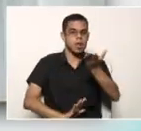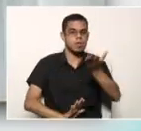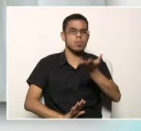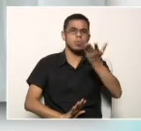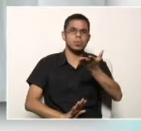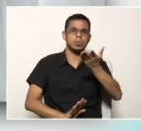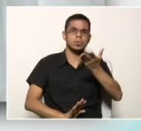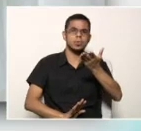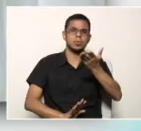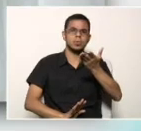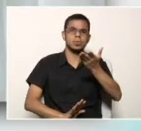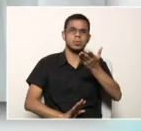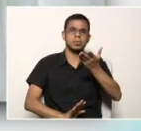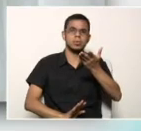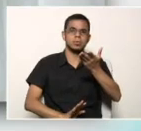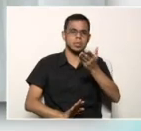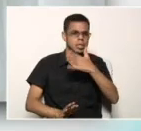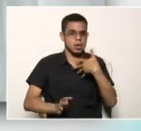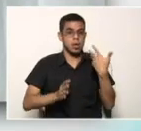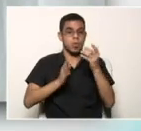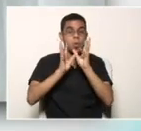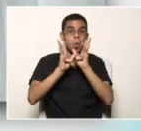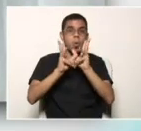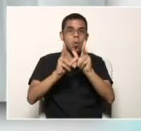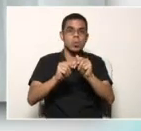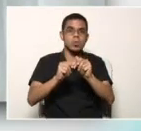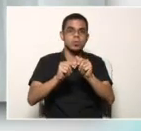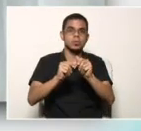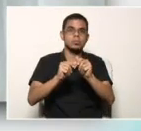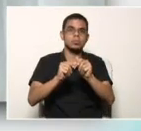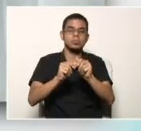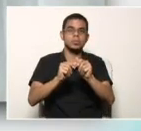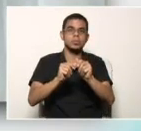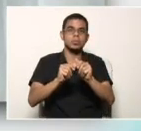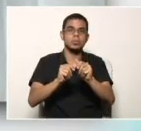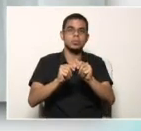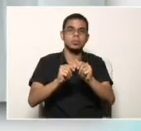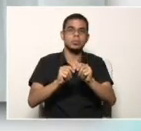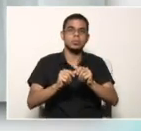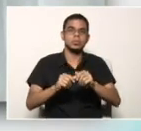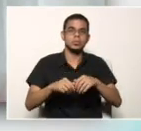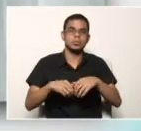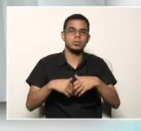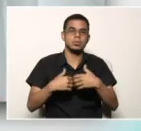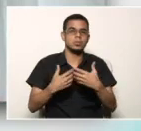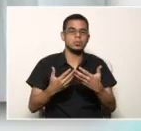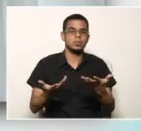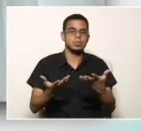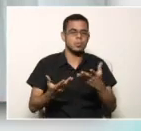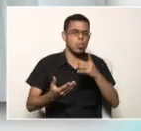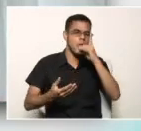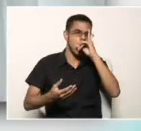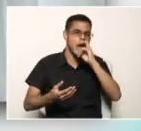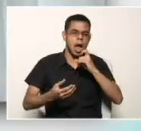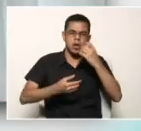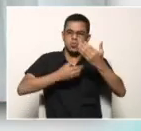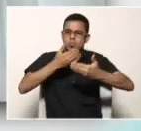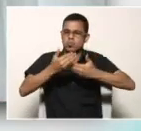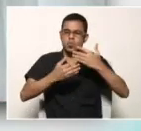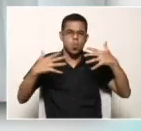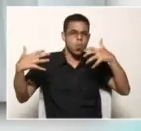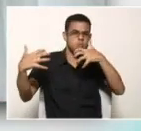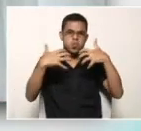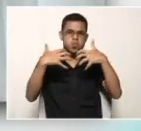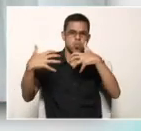importante desde hoy. Quiero contarles mis propias vivencias sobre la gesta que lo mantuvo años en combate.